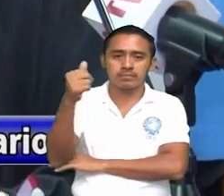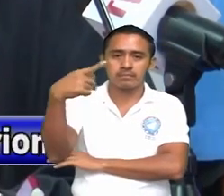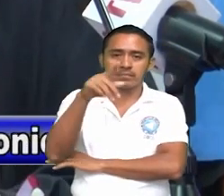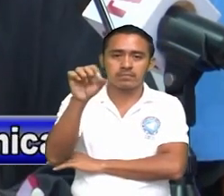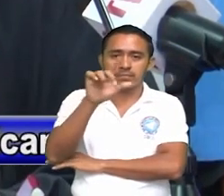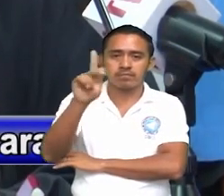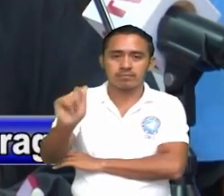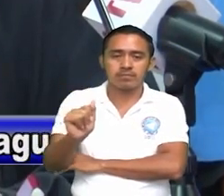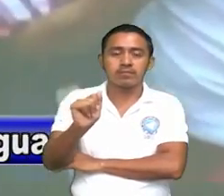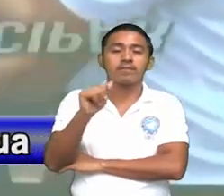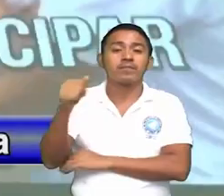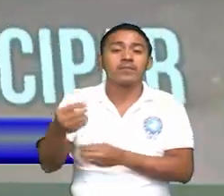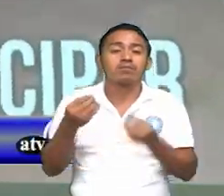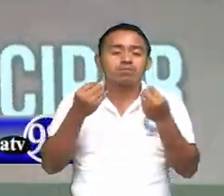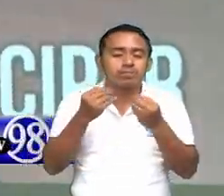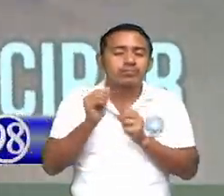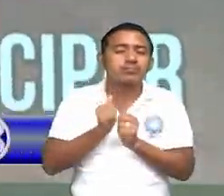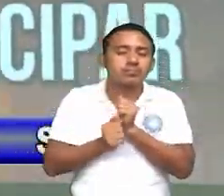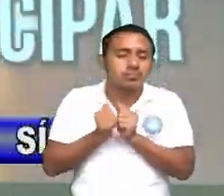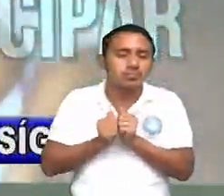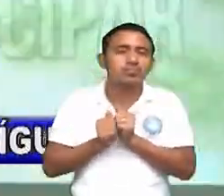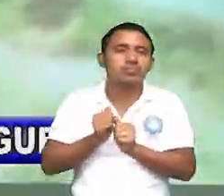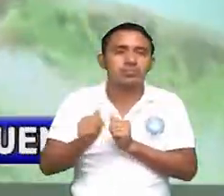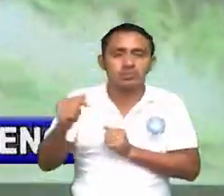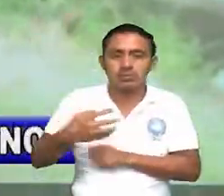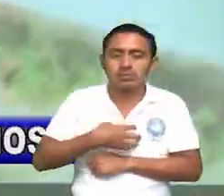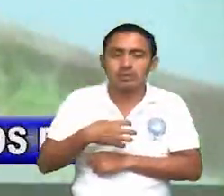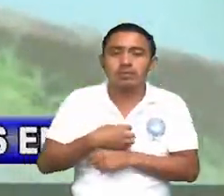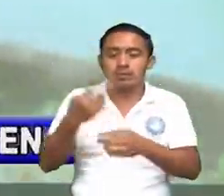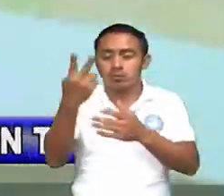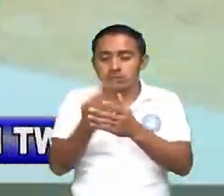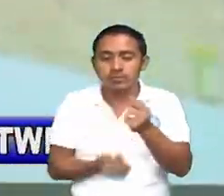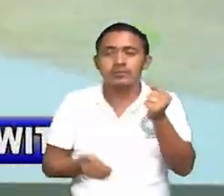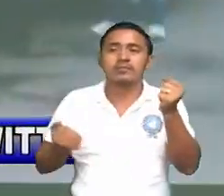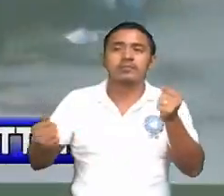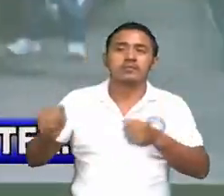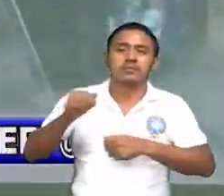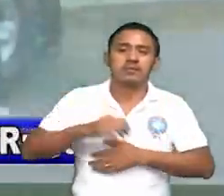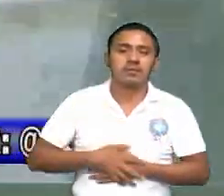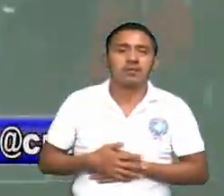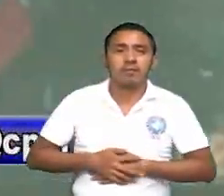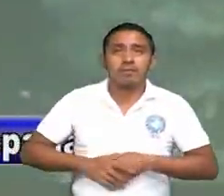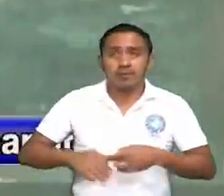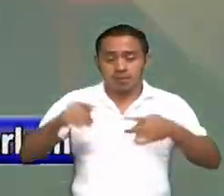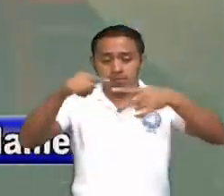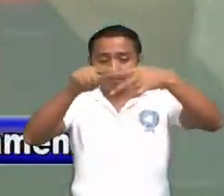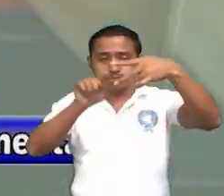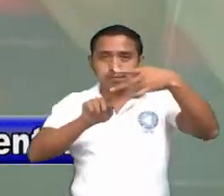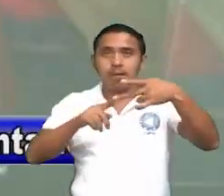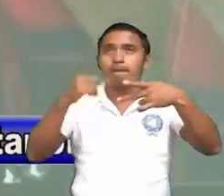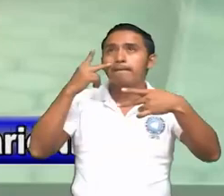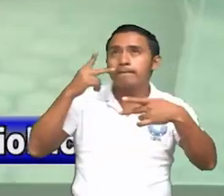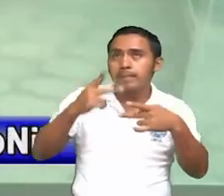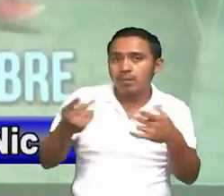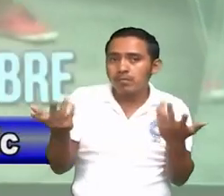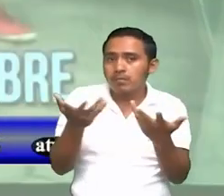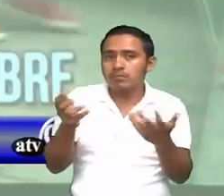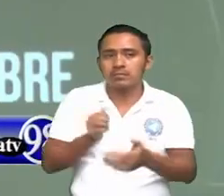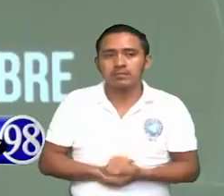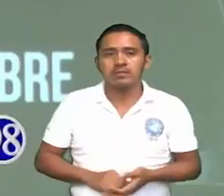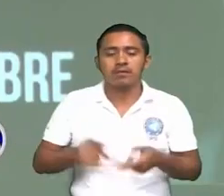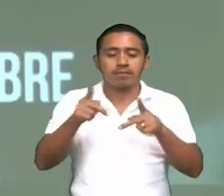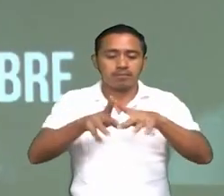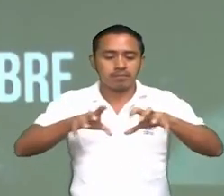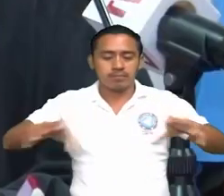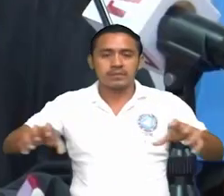afectar enormemente ambas regiones y frente a las cuales nosotros vamos a poner en práctica los